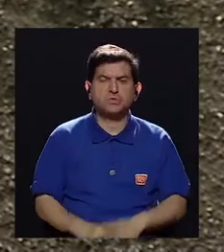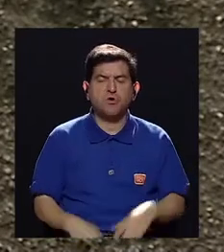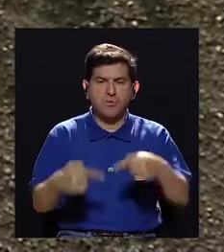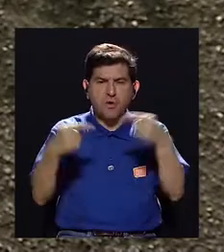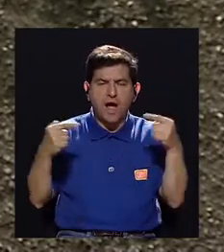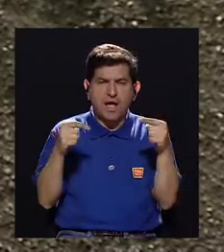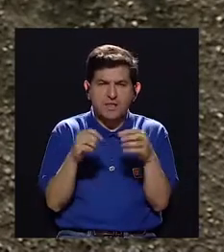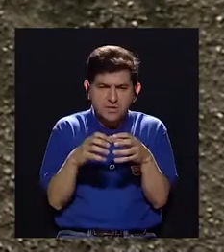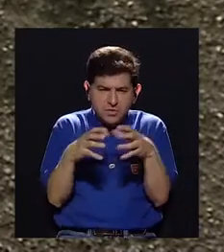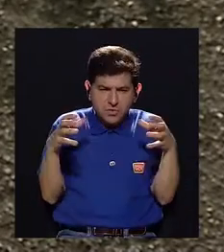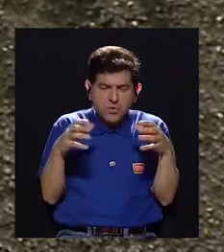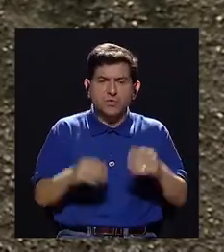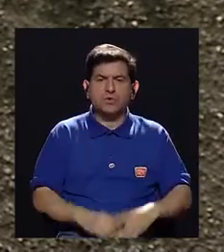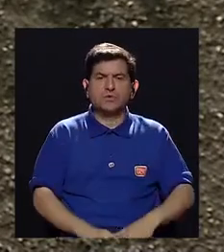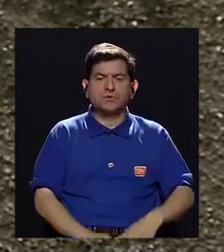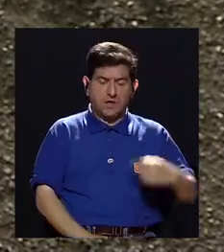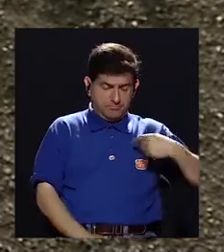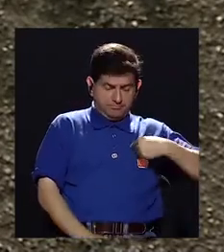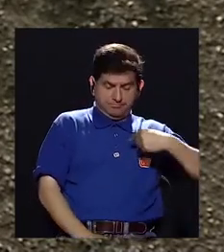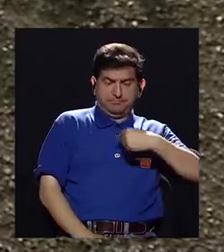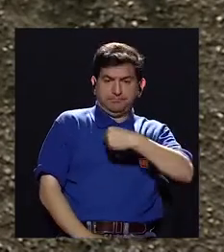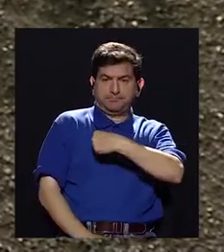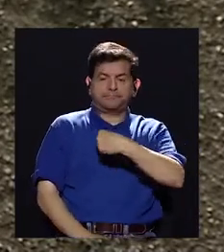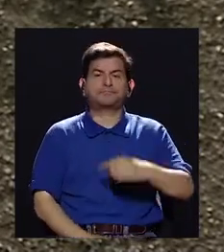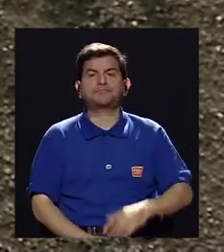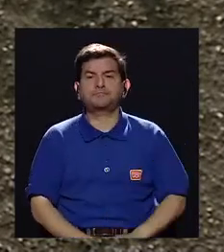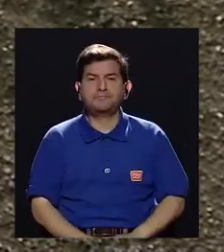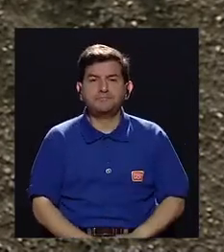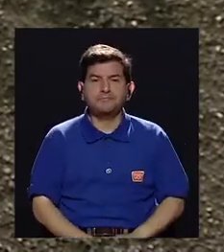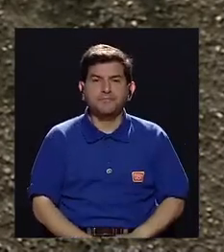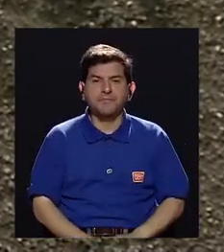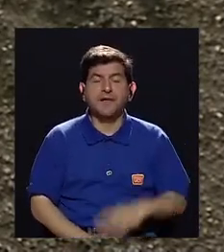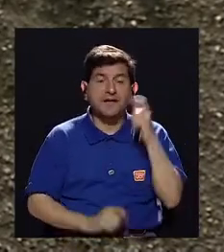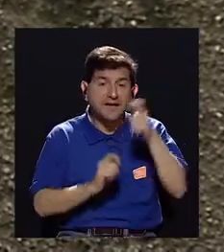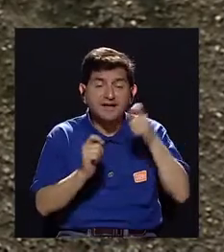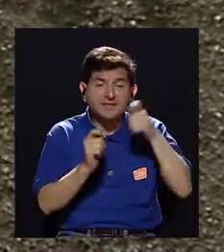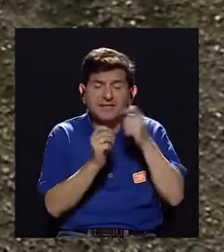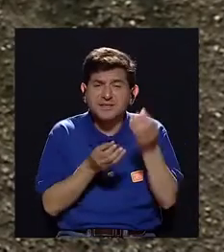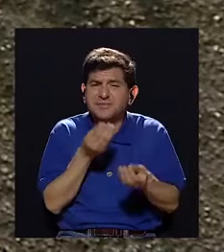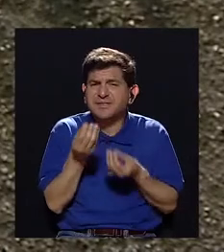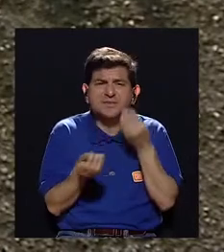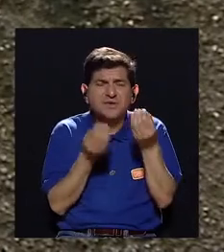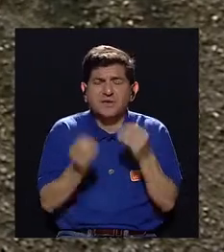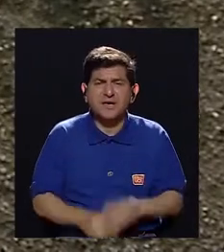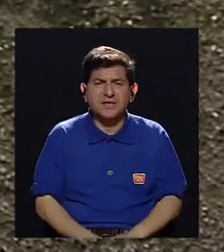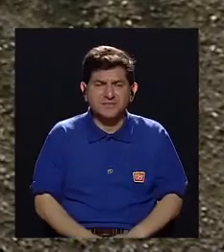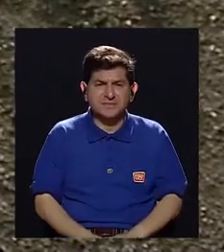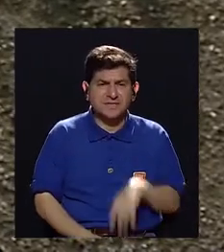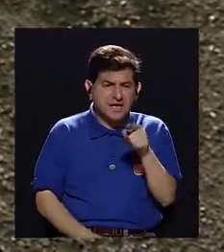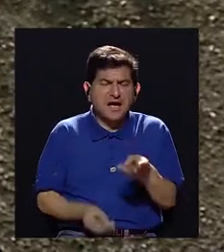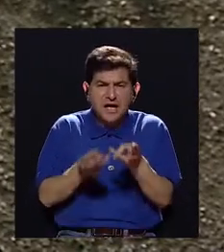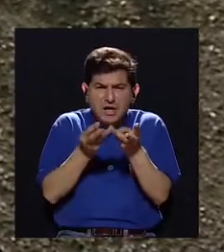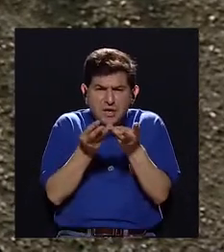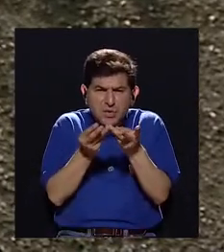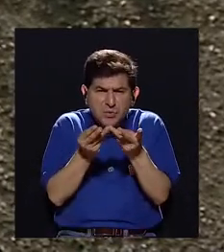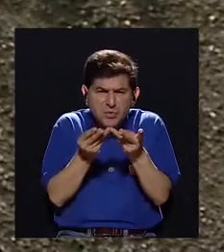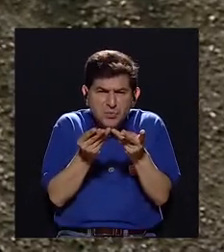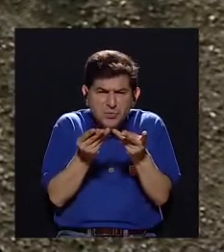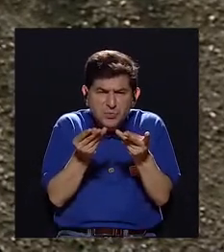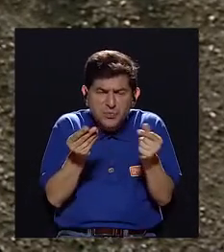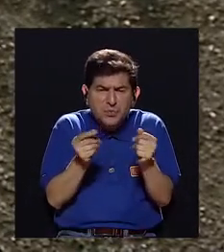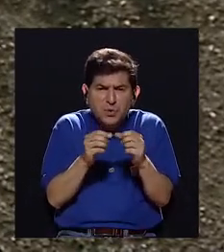como antiinflamatorios de la vía respiratoria. Que lo que precisamente hace es ir